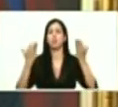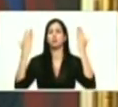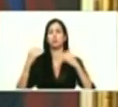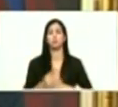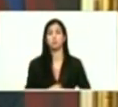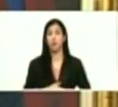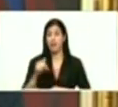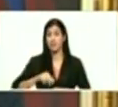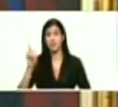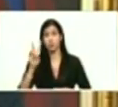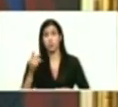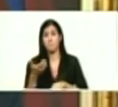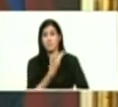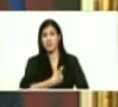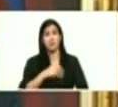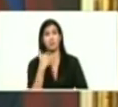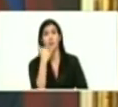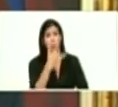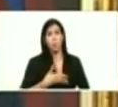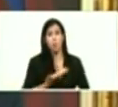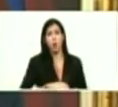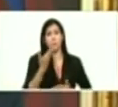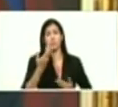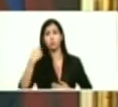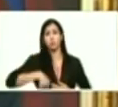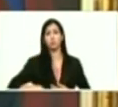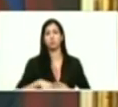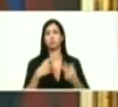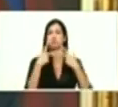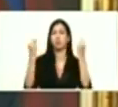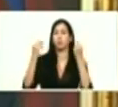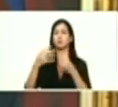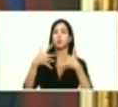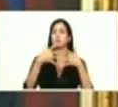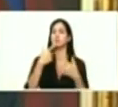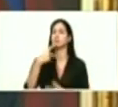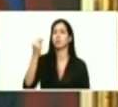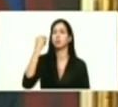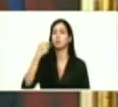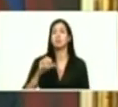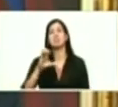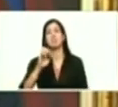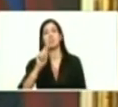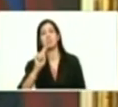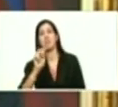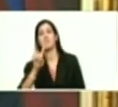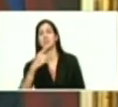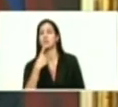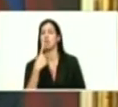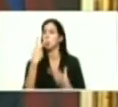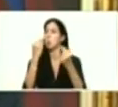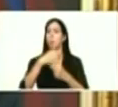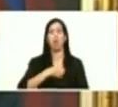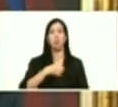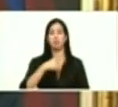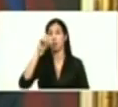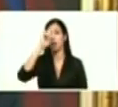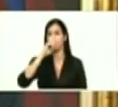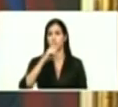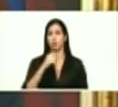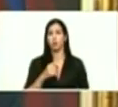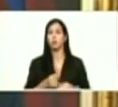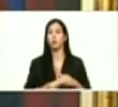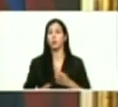fiscales no se puede aumento salarial decían y salía el ACTV no se puede este año y por debajo mira